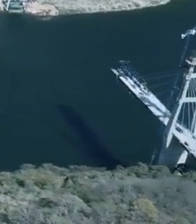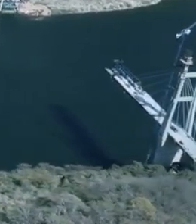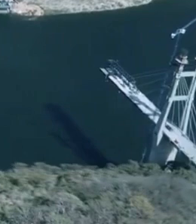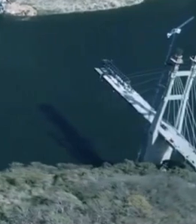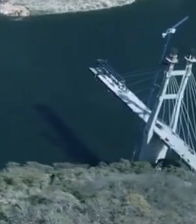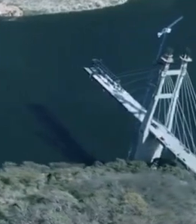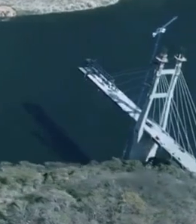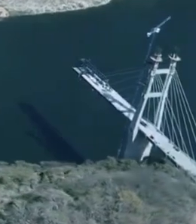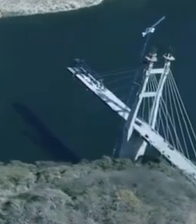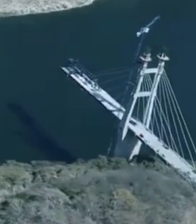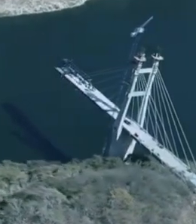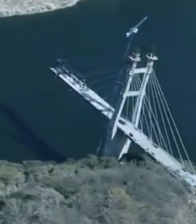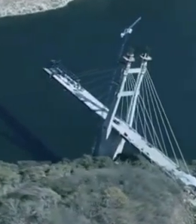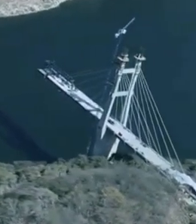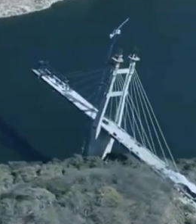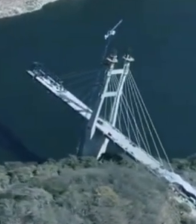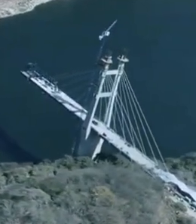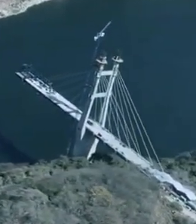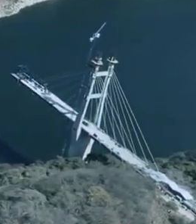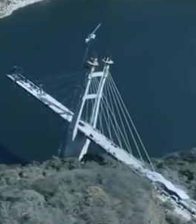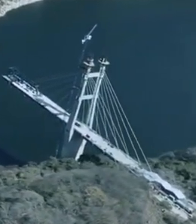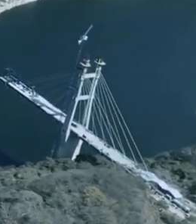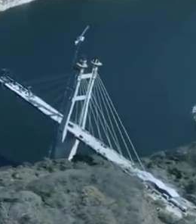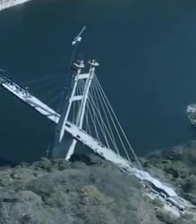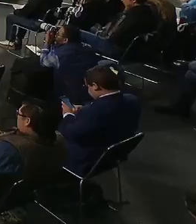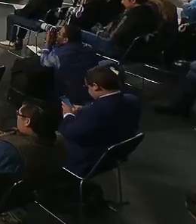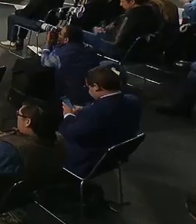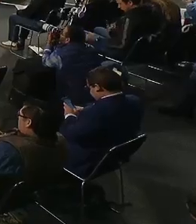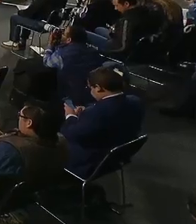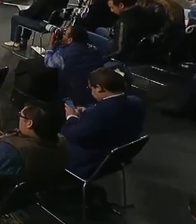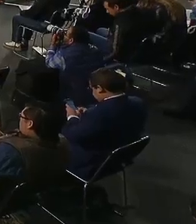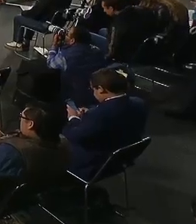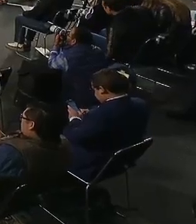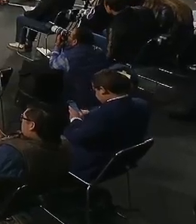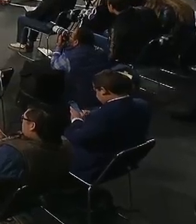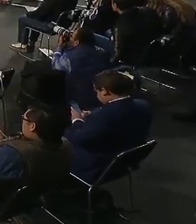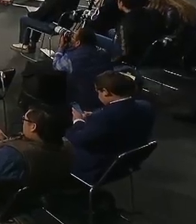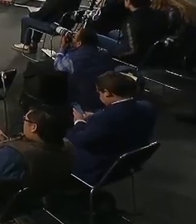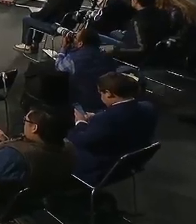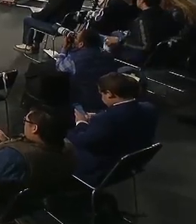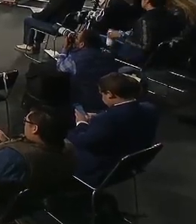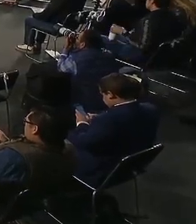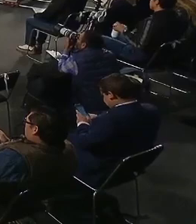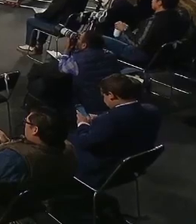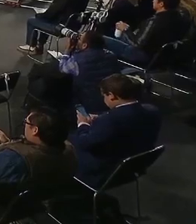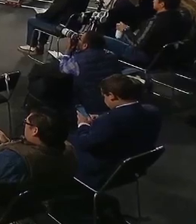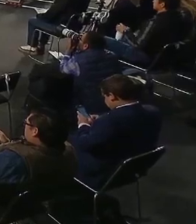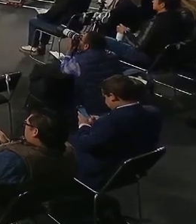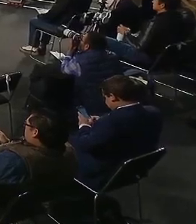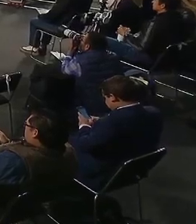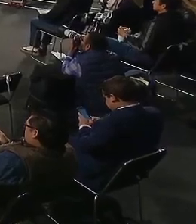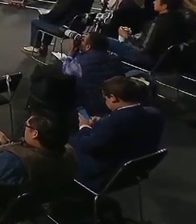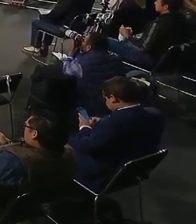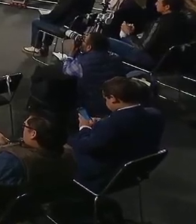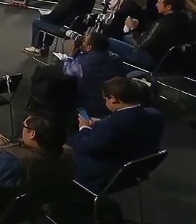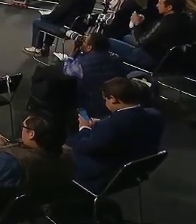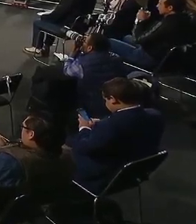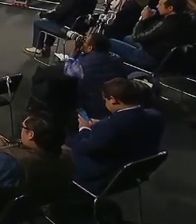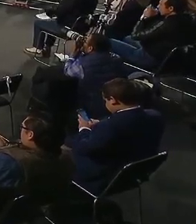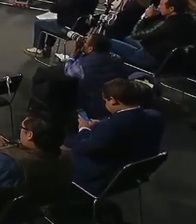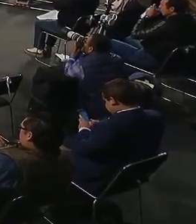sábado Ah m atrás all atrás all atrás all atrás atrás atrás y